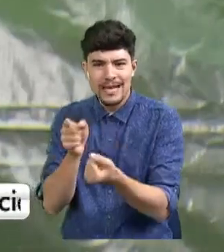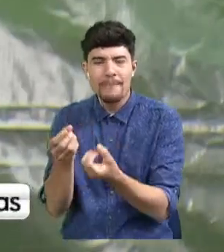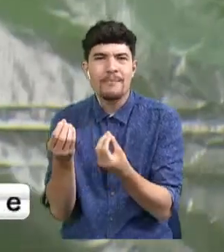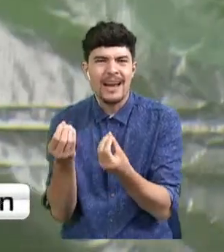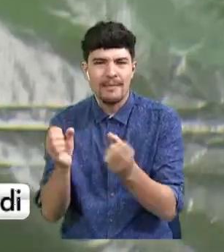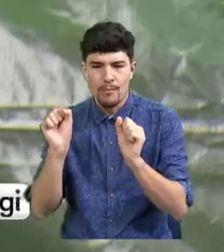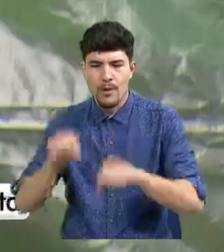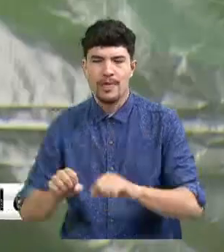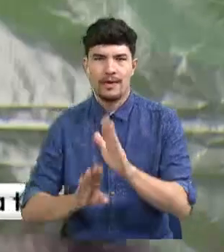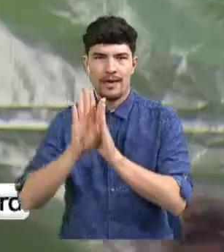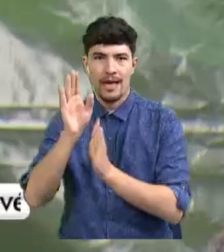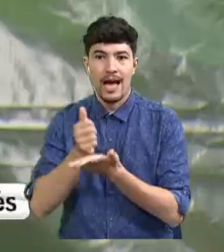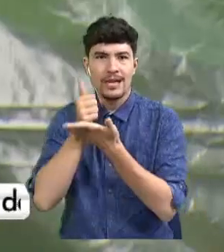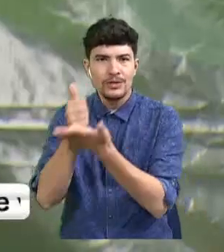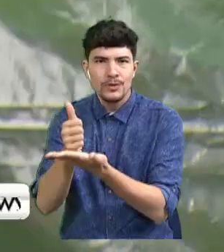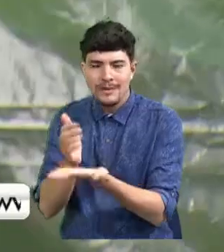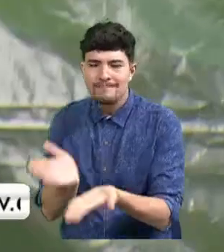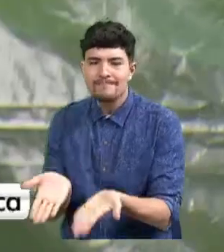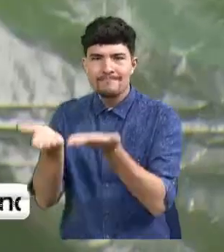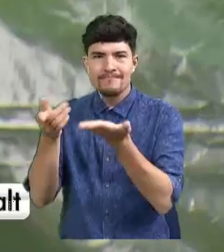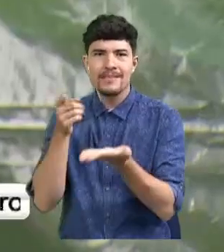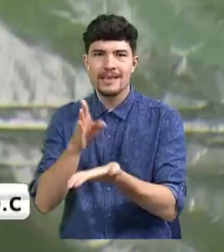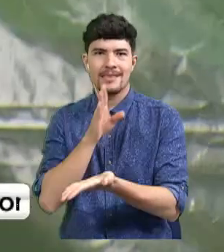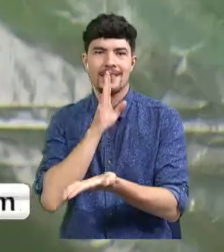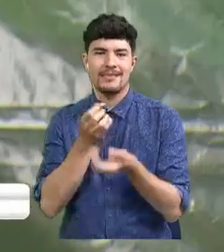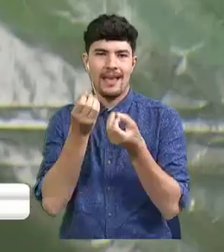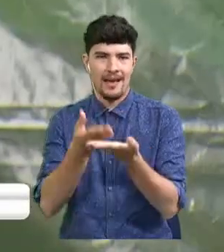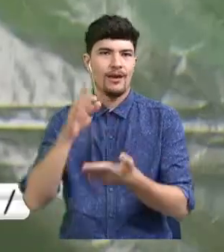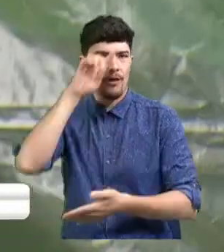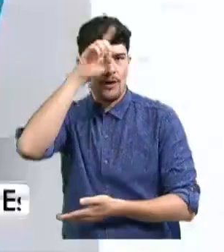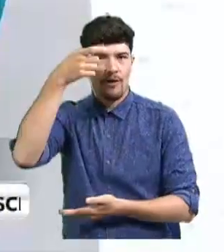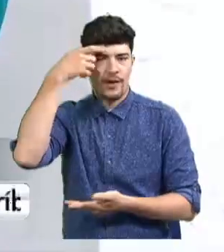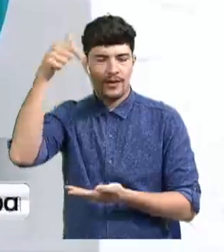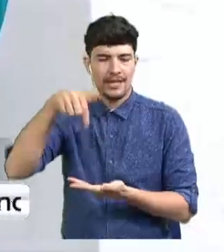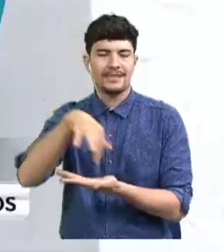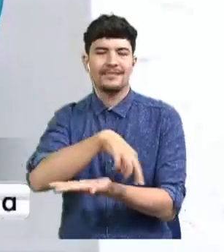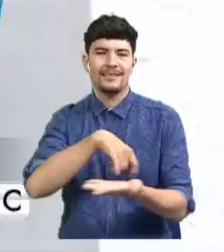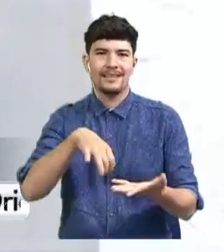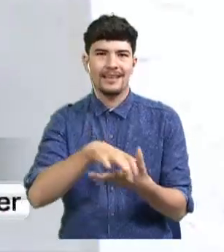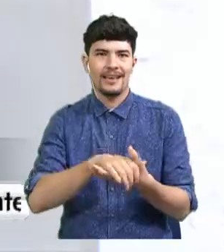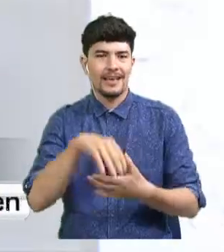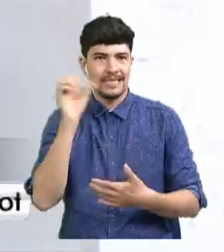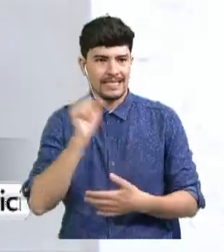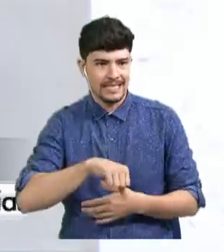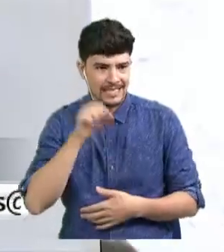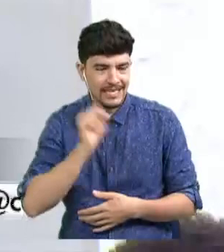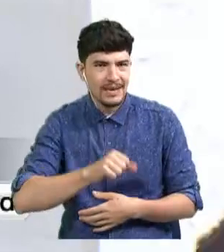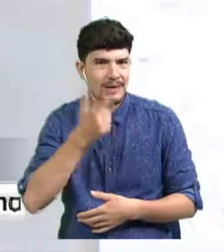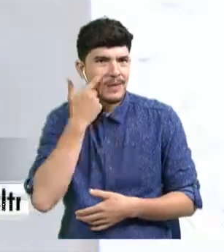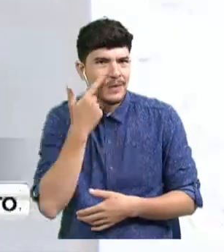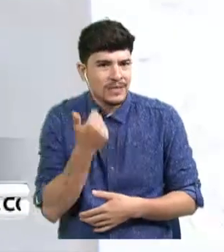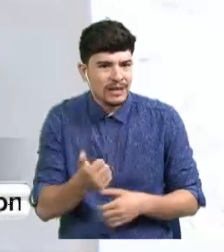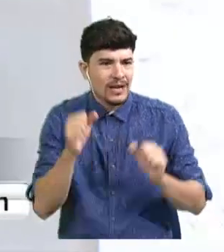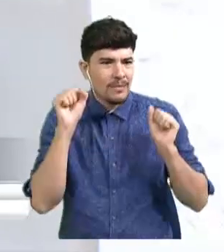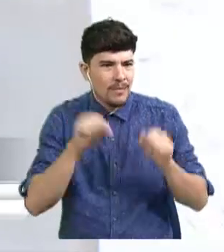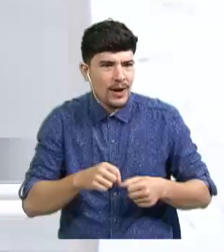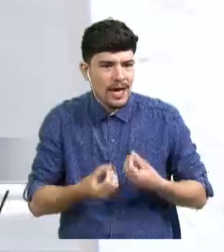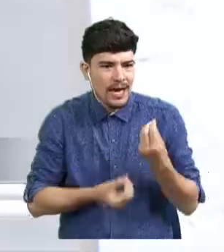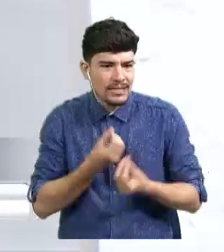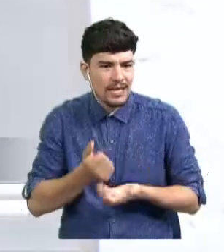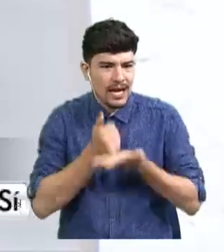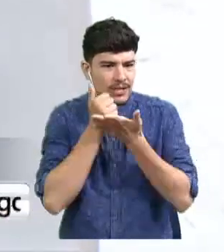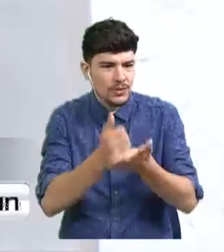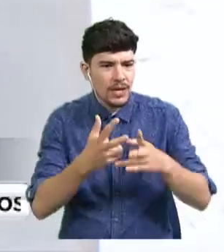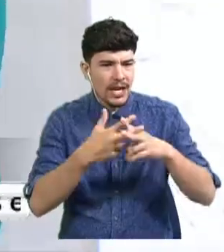crecer, pues esta ayuda y ese pujoncito lo entrega la Gobernación de Santander, María. Y es impresionante lo que pueden hacer estas ayudas,